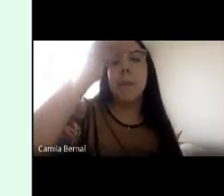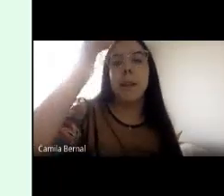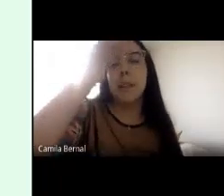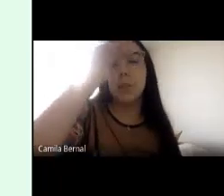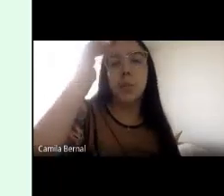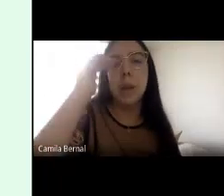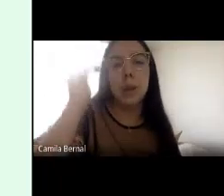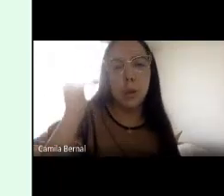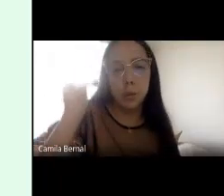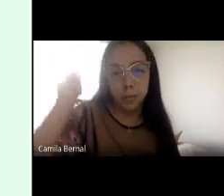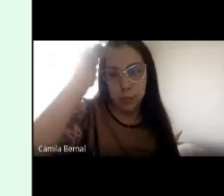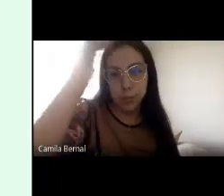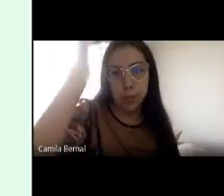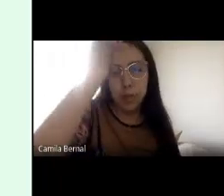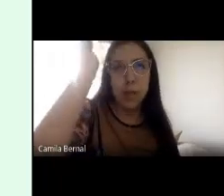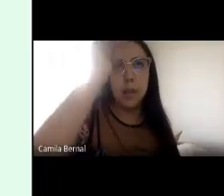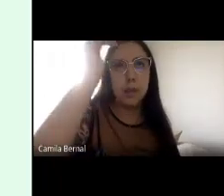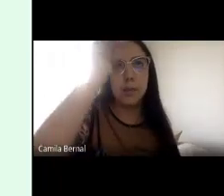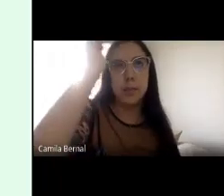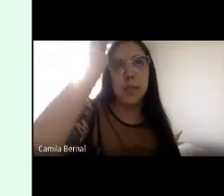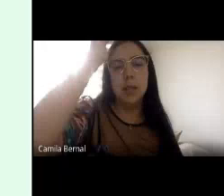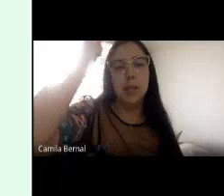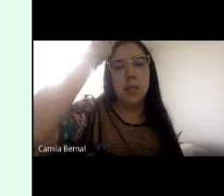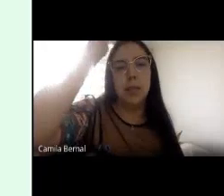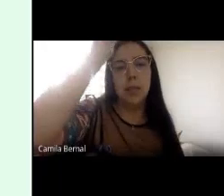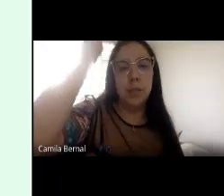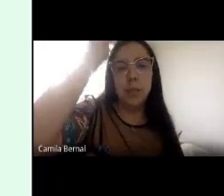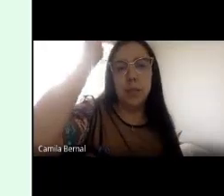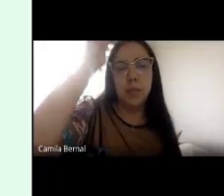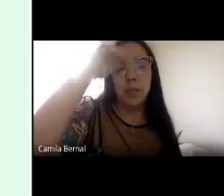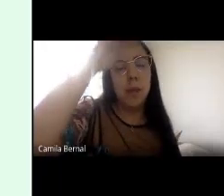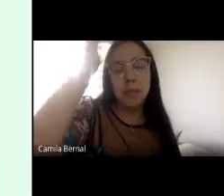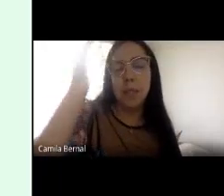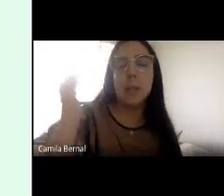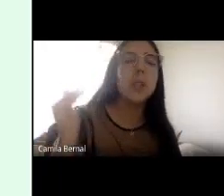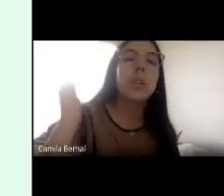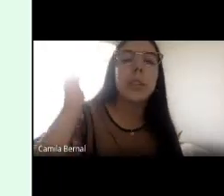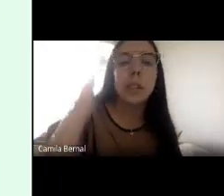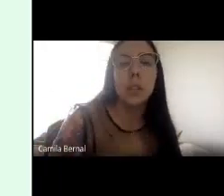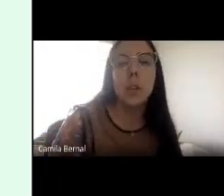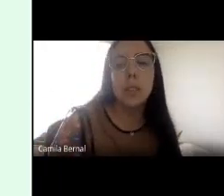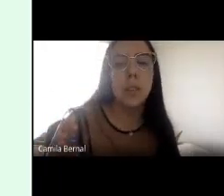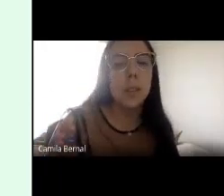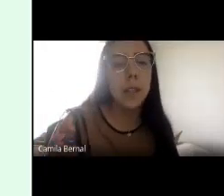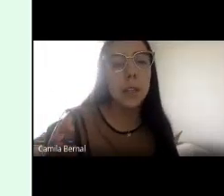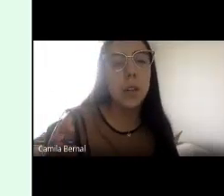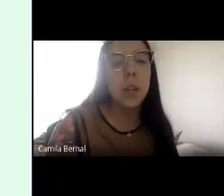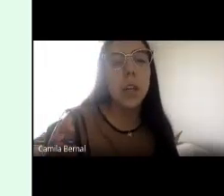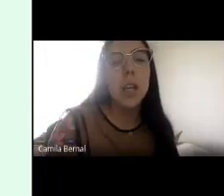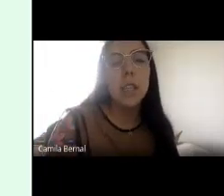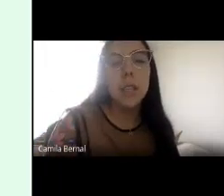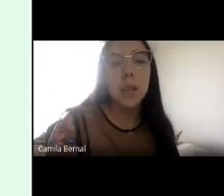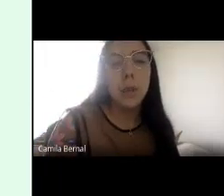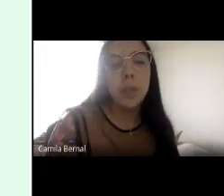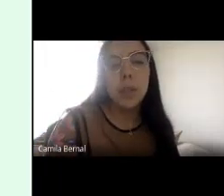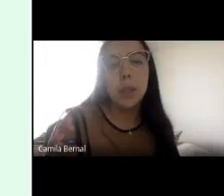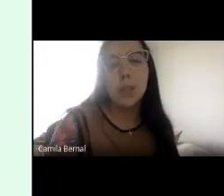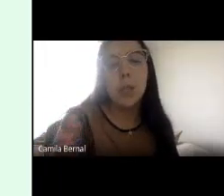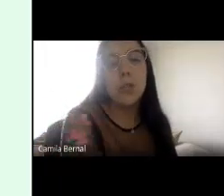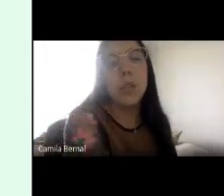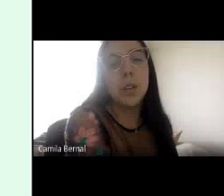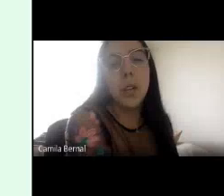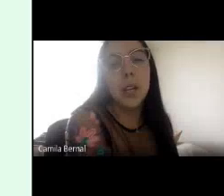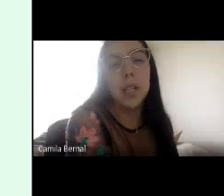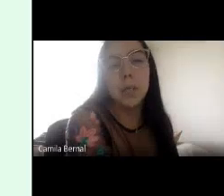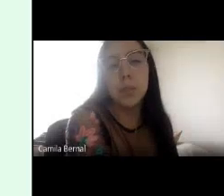que en la parte superior, sí, en lo más alto de todo este filtro, se cuenta con